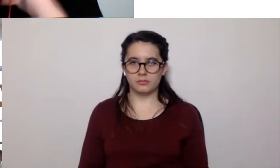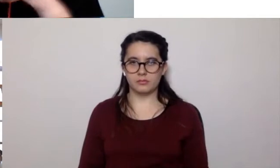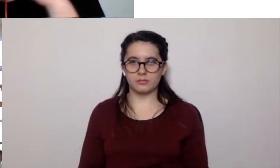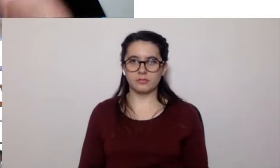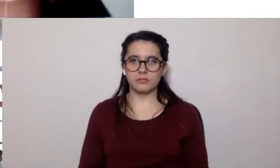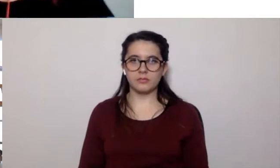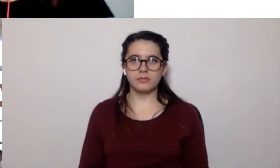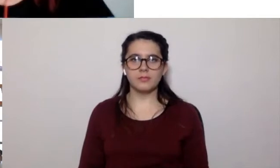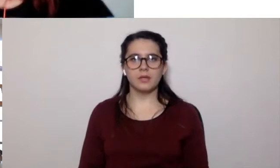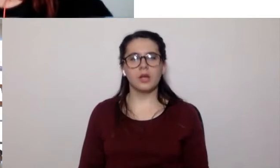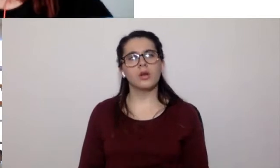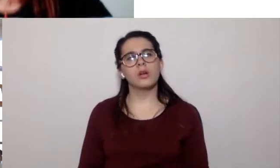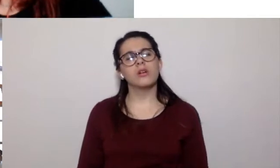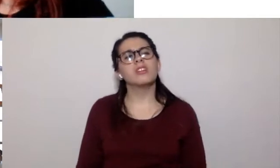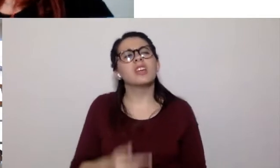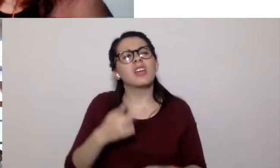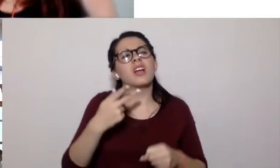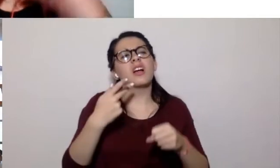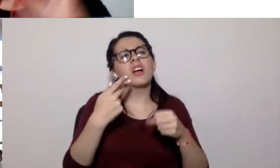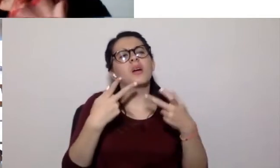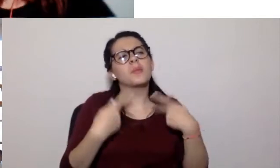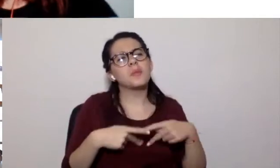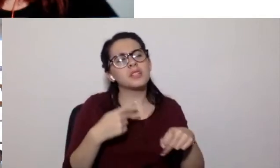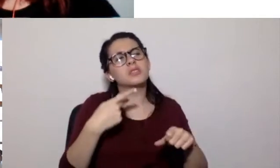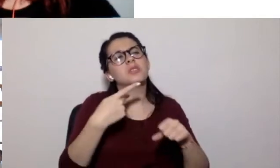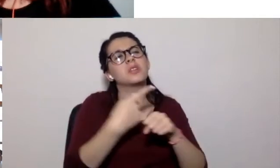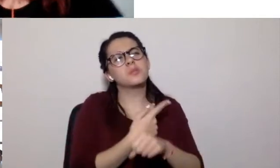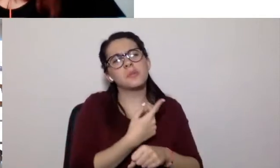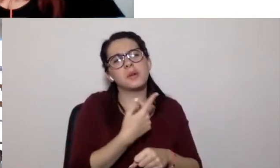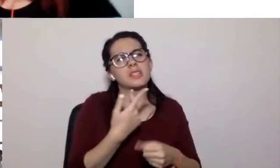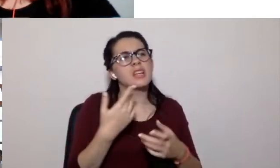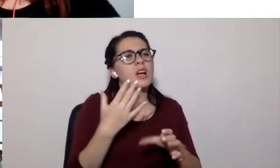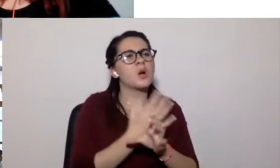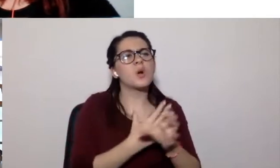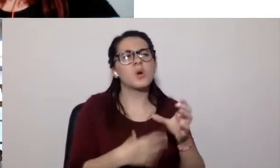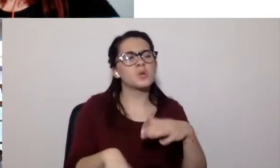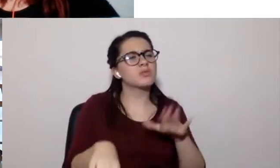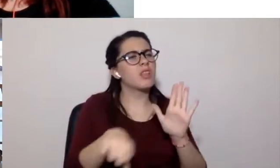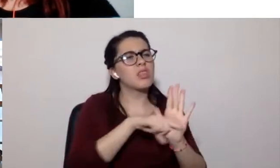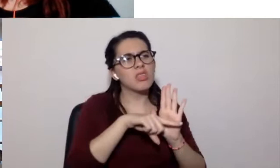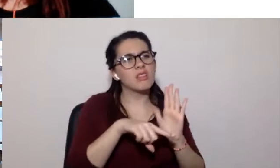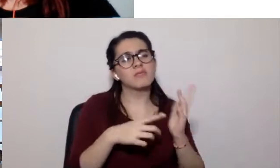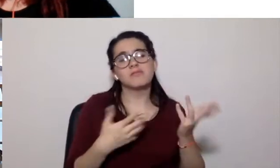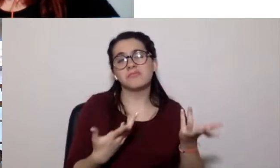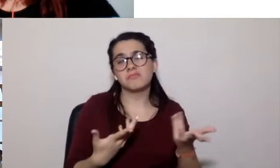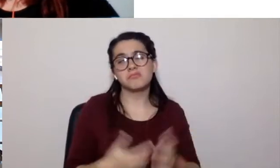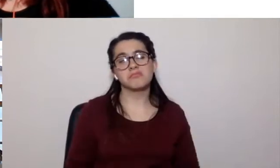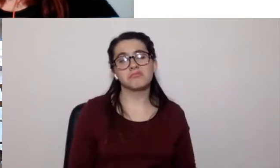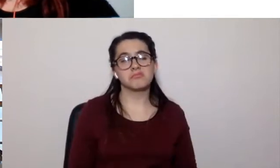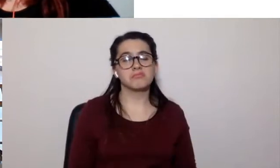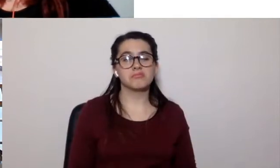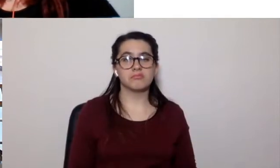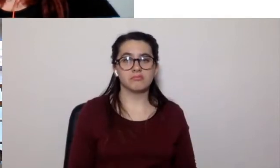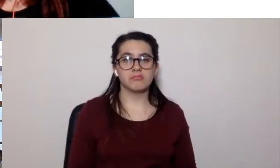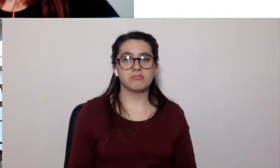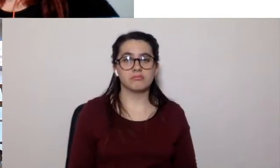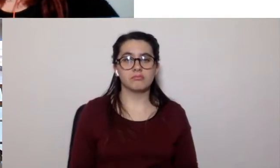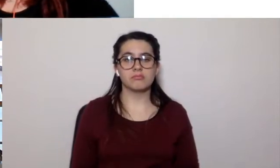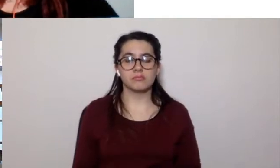que le suceden las cosas, como que lo atraen. Puede ser, sí, puede ser,